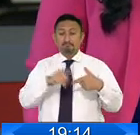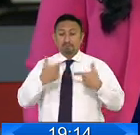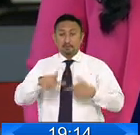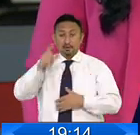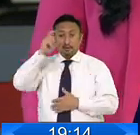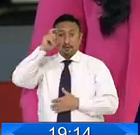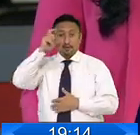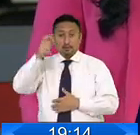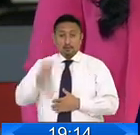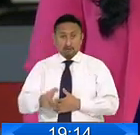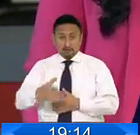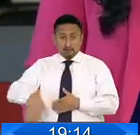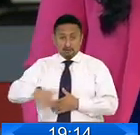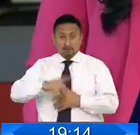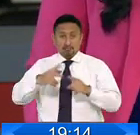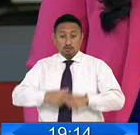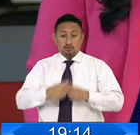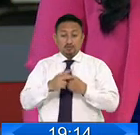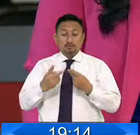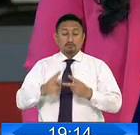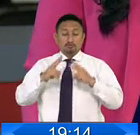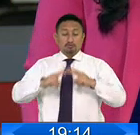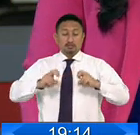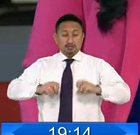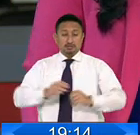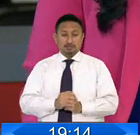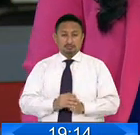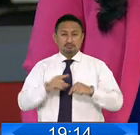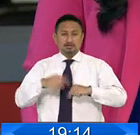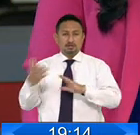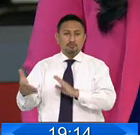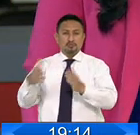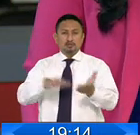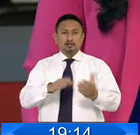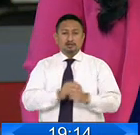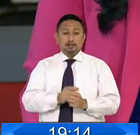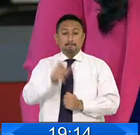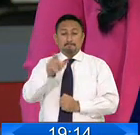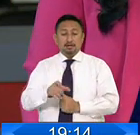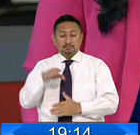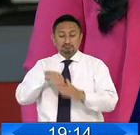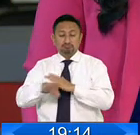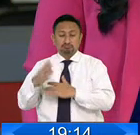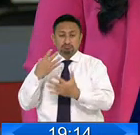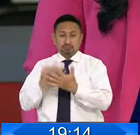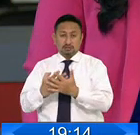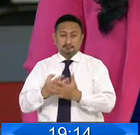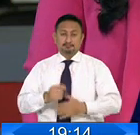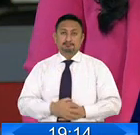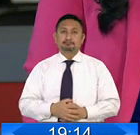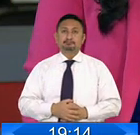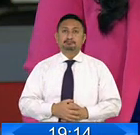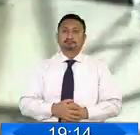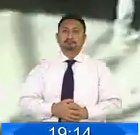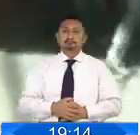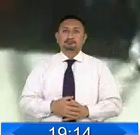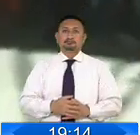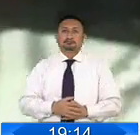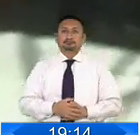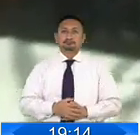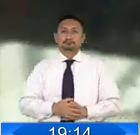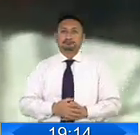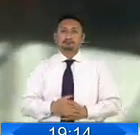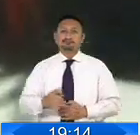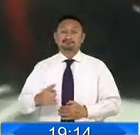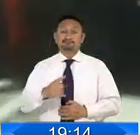Fiscalía General del Estado inició las investigaciones por la muerte de internos en las cárceles del país. El